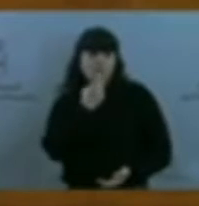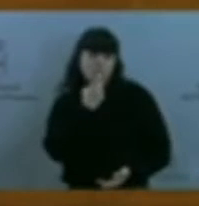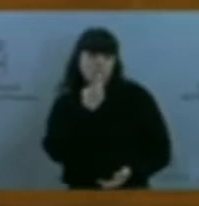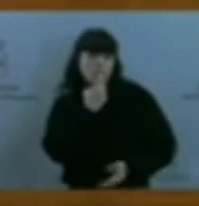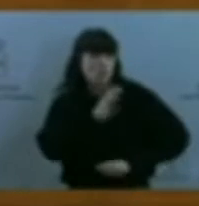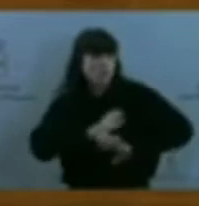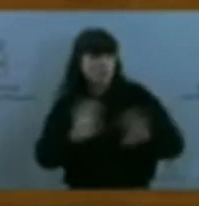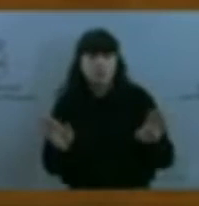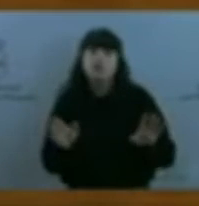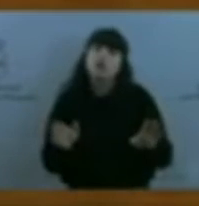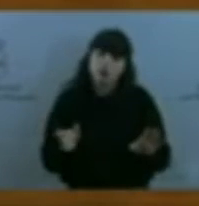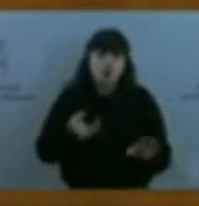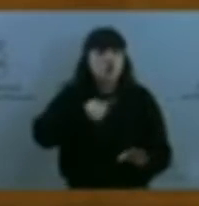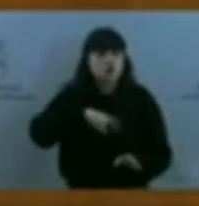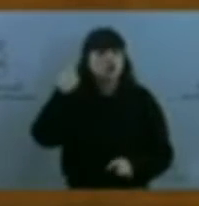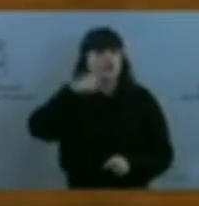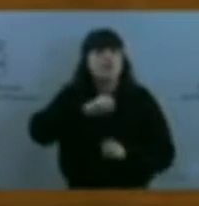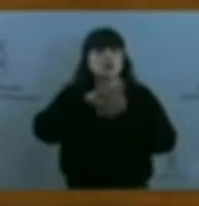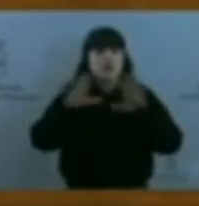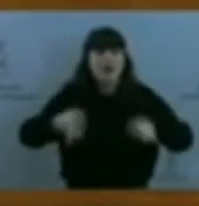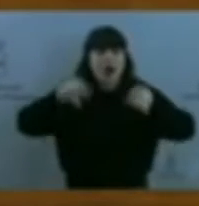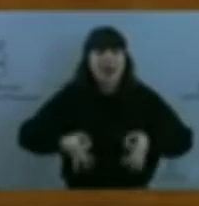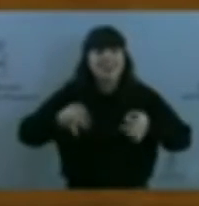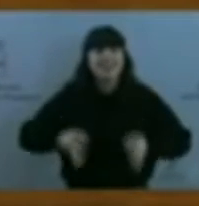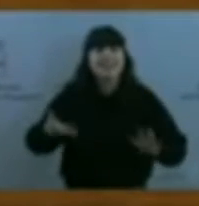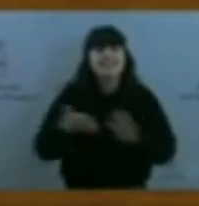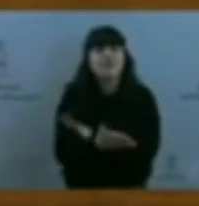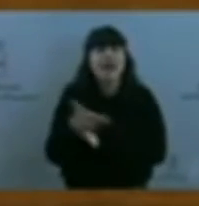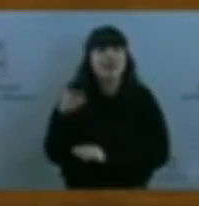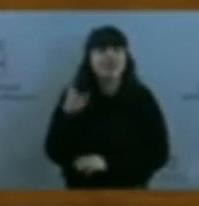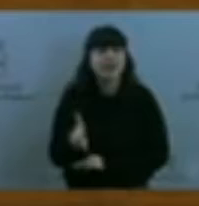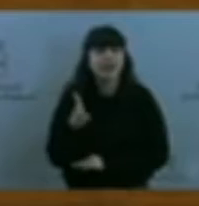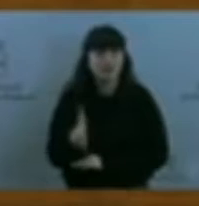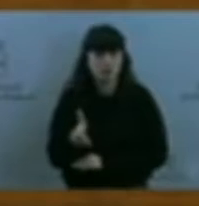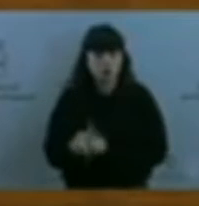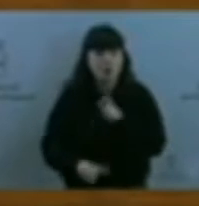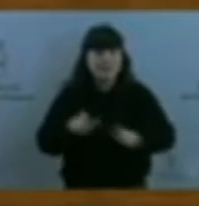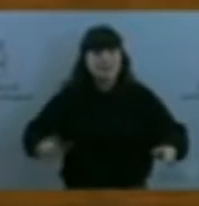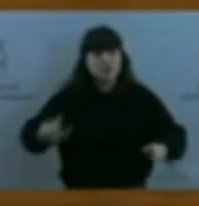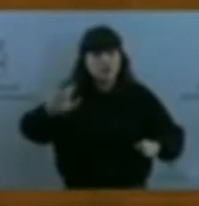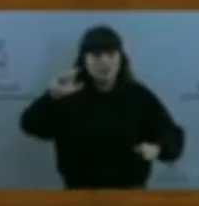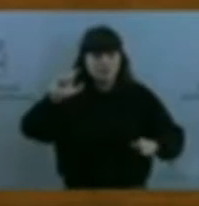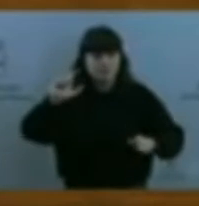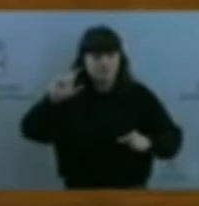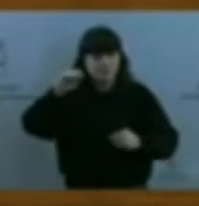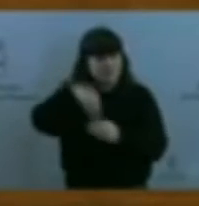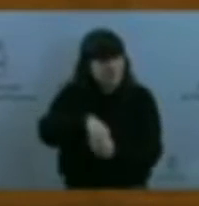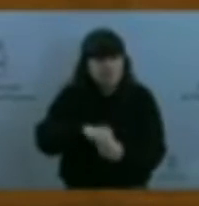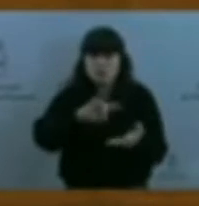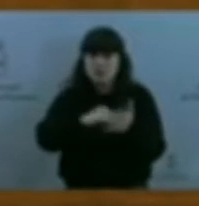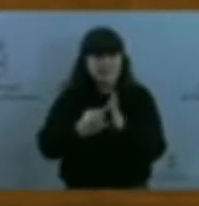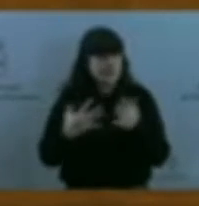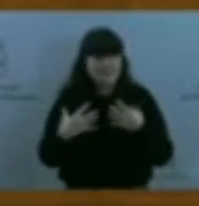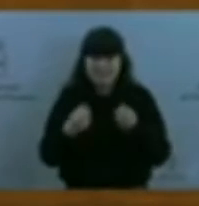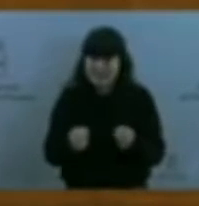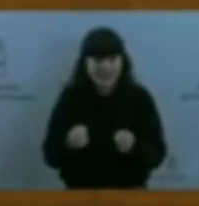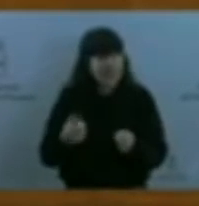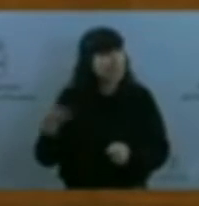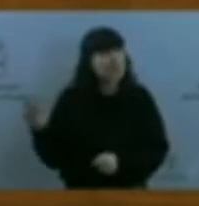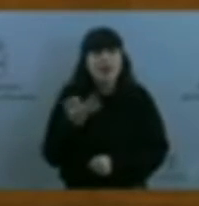un derecho. Cualquier usuario de la sanidad o de cualquier cosa debe tener una garantía de